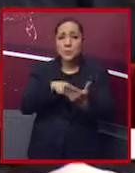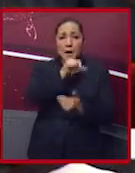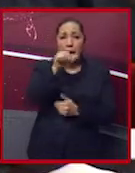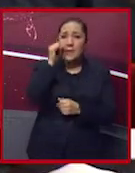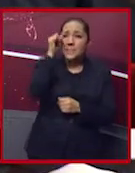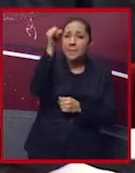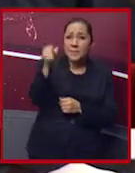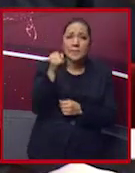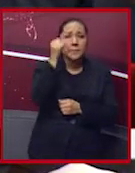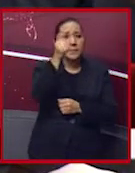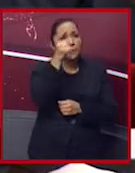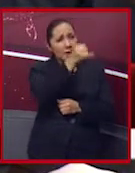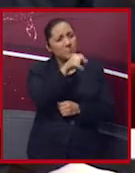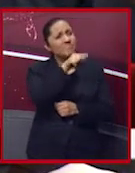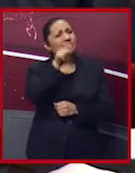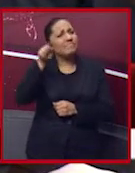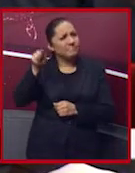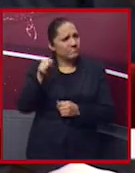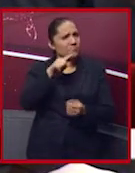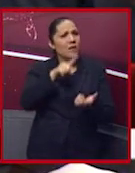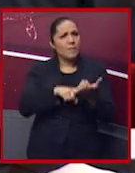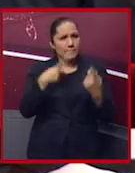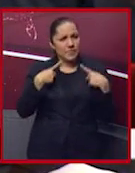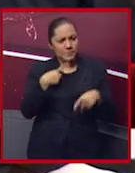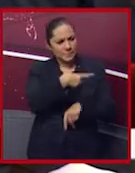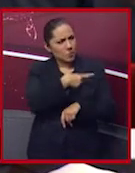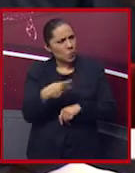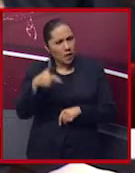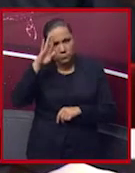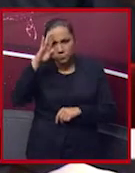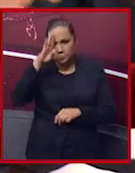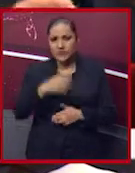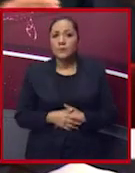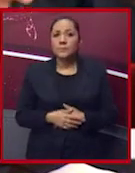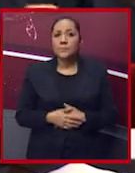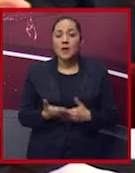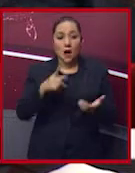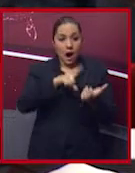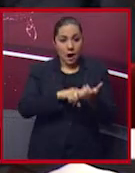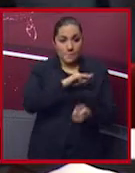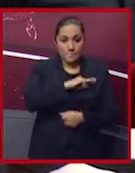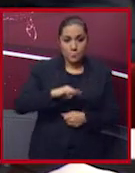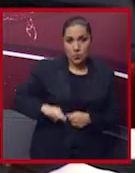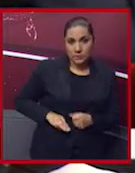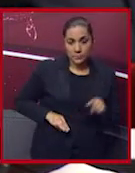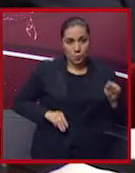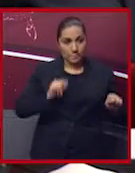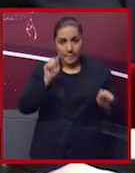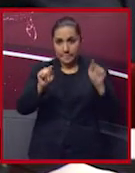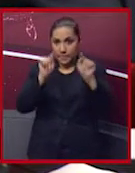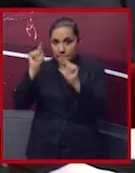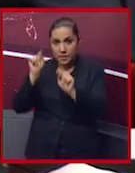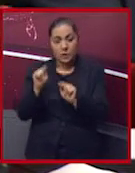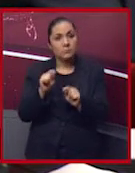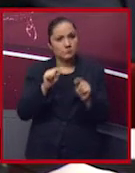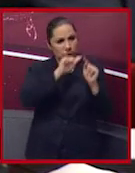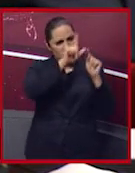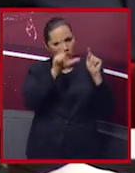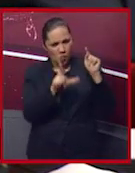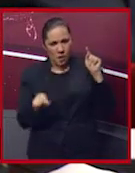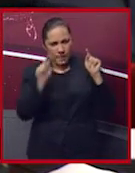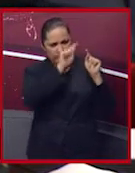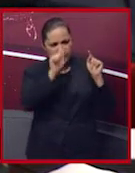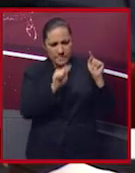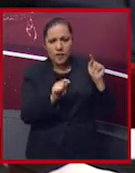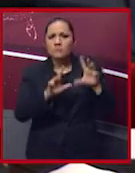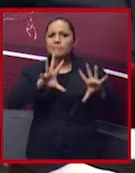En conjunto tenemos que en más del 44% de los municipios es donde se concentra este número aproximado